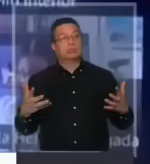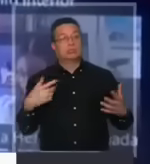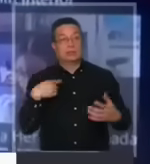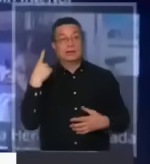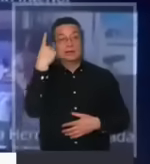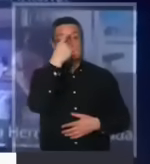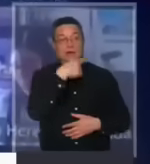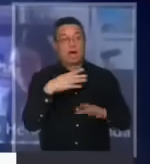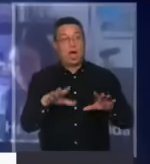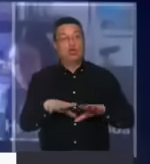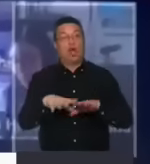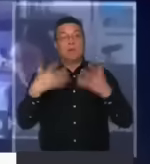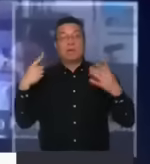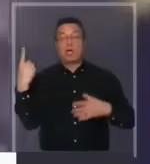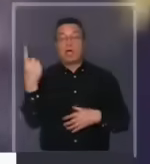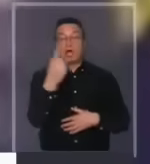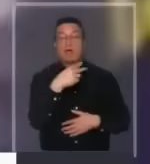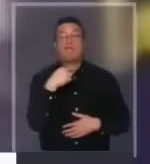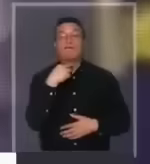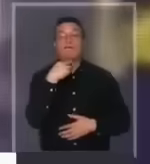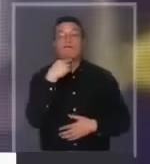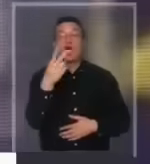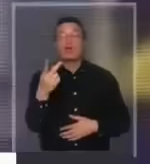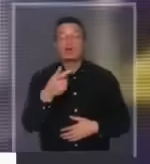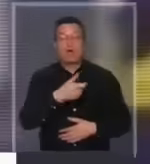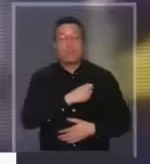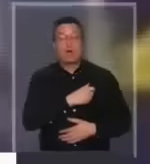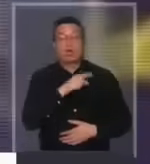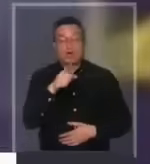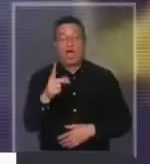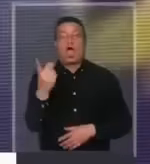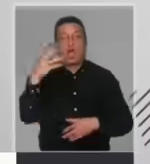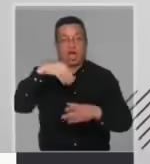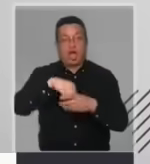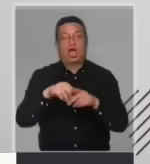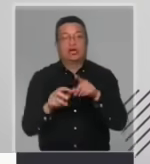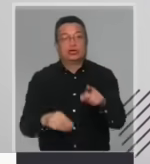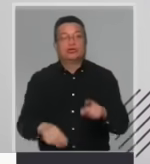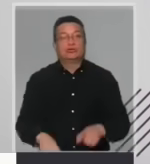de sorpresa al escuchar la voz de la gente que estuvo entre ellos.